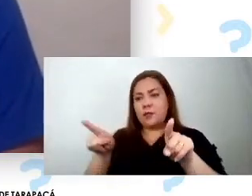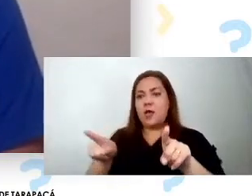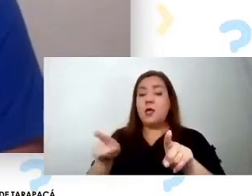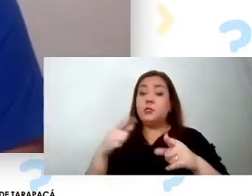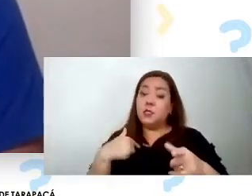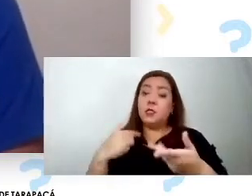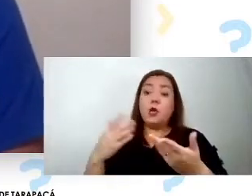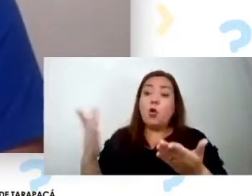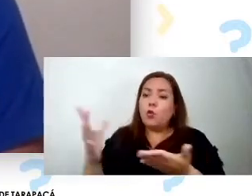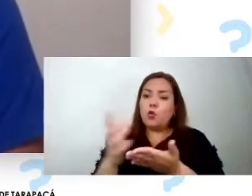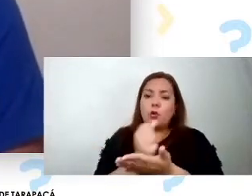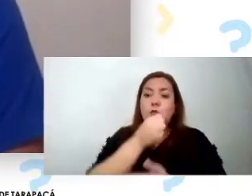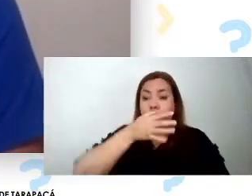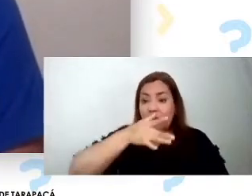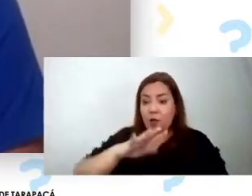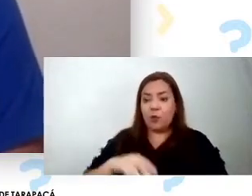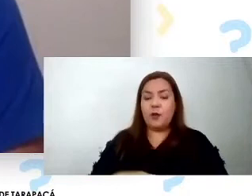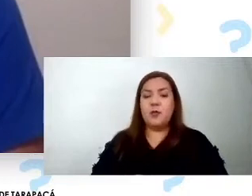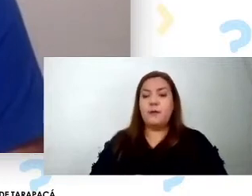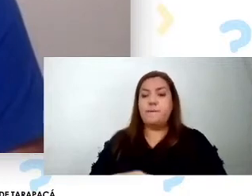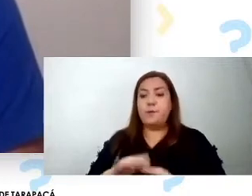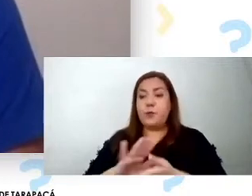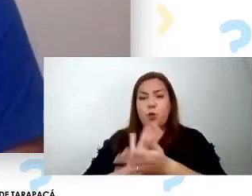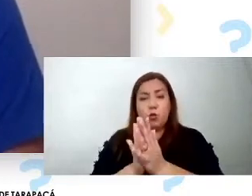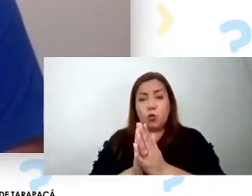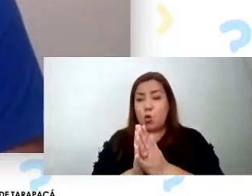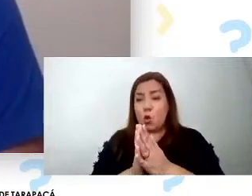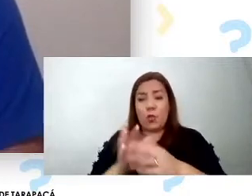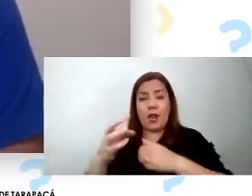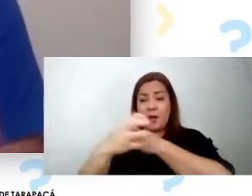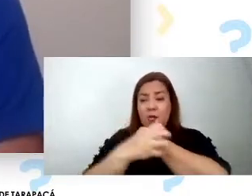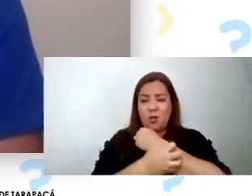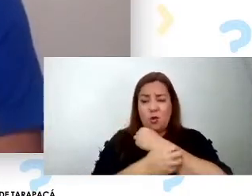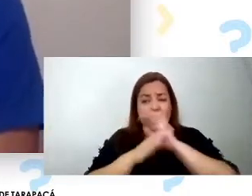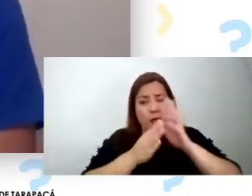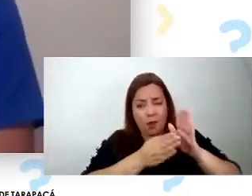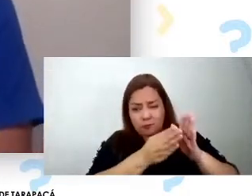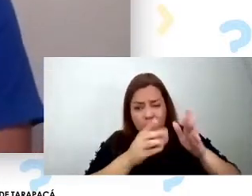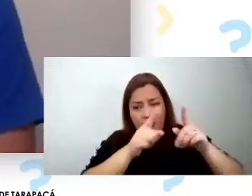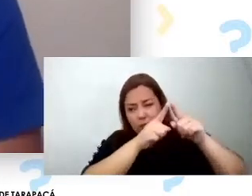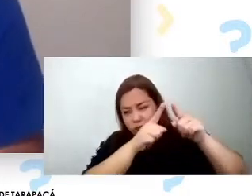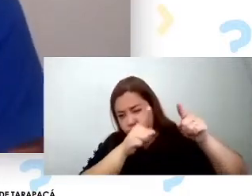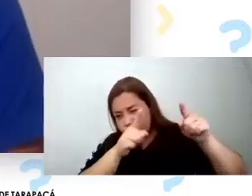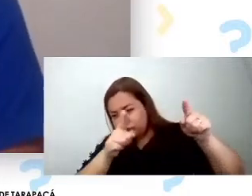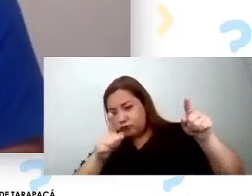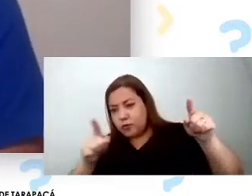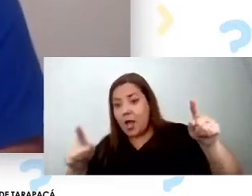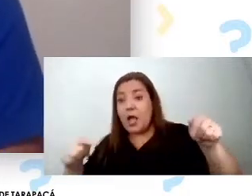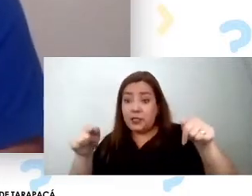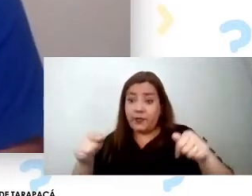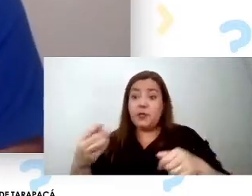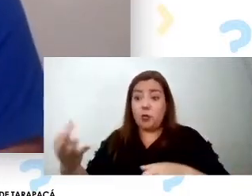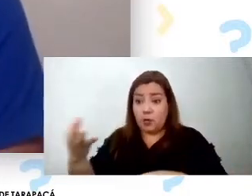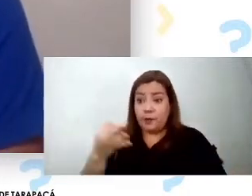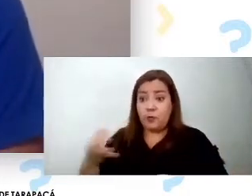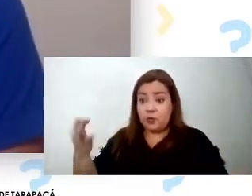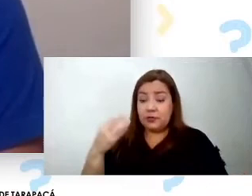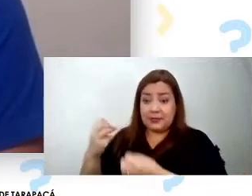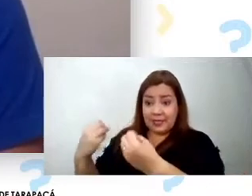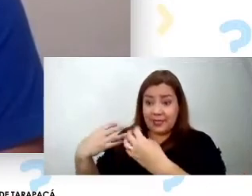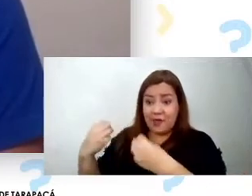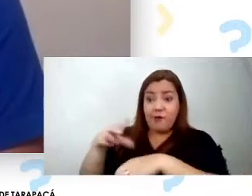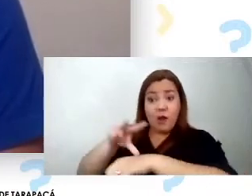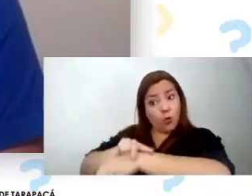hídrico. Recorrimos toda nuestra extensa región y la verdad es que a través de las palabras de la doctora Venecia